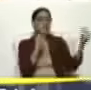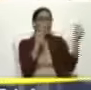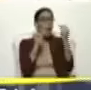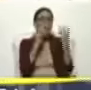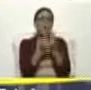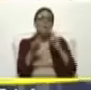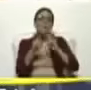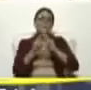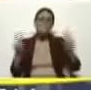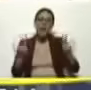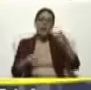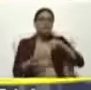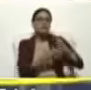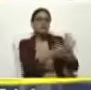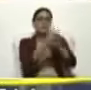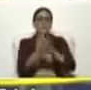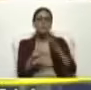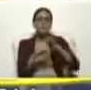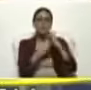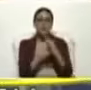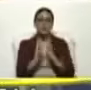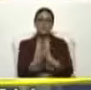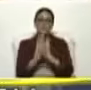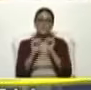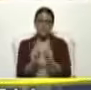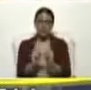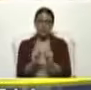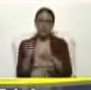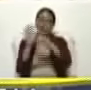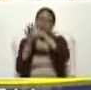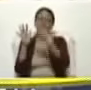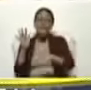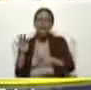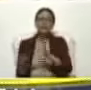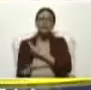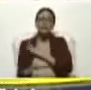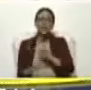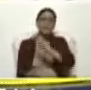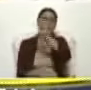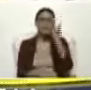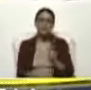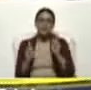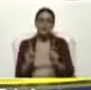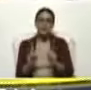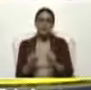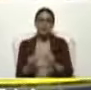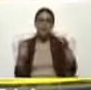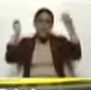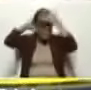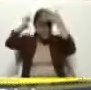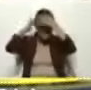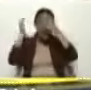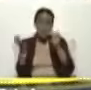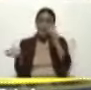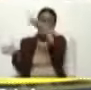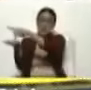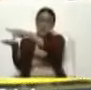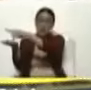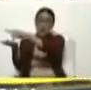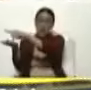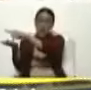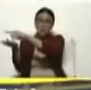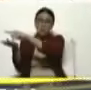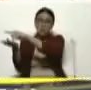resolvamos esto, los derechos soberanos de Venezuela. Milei llegó, general